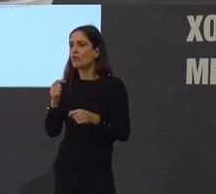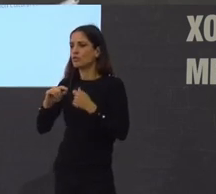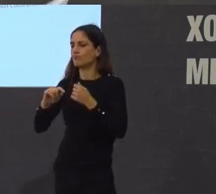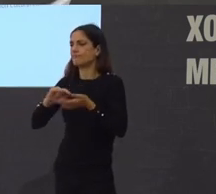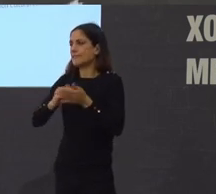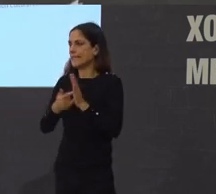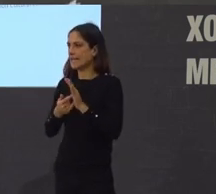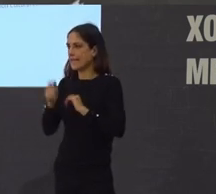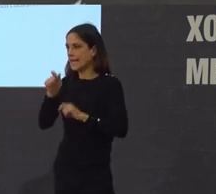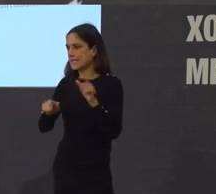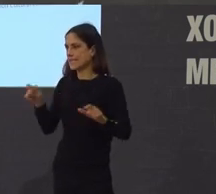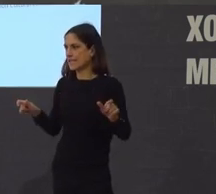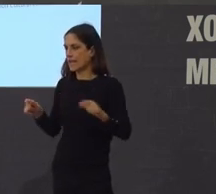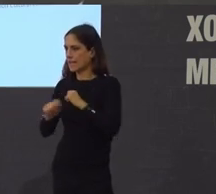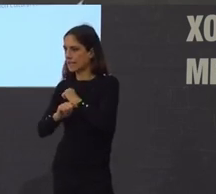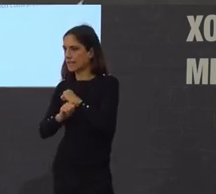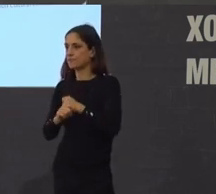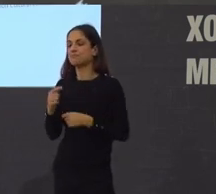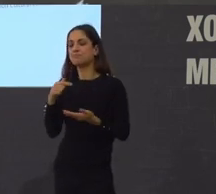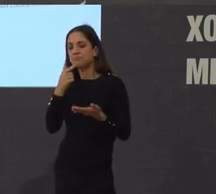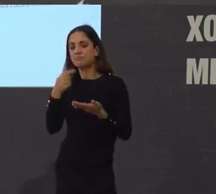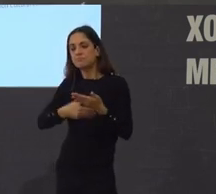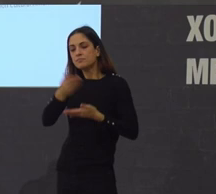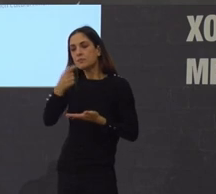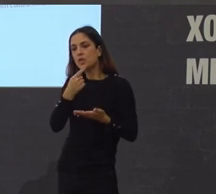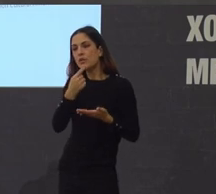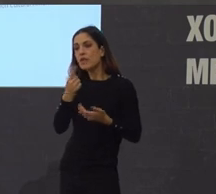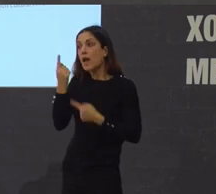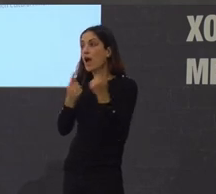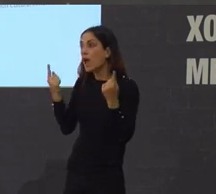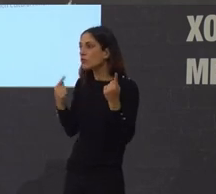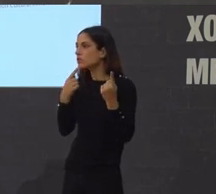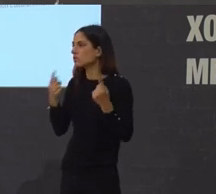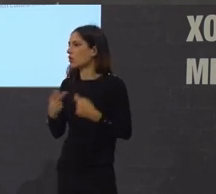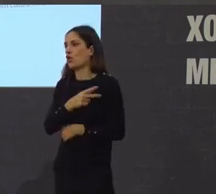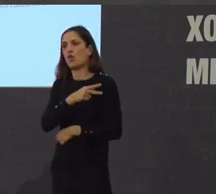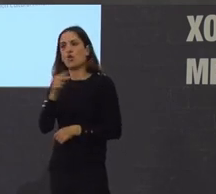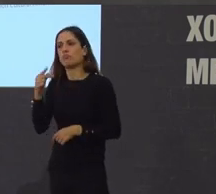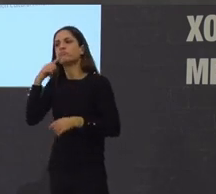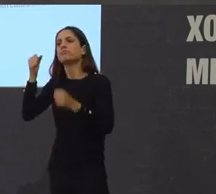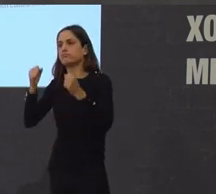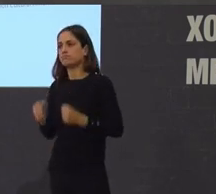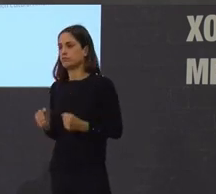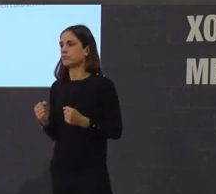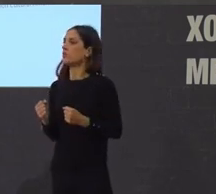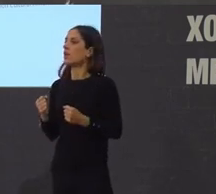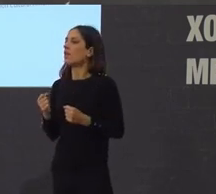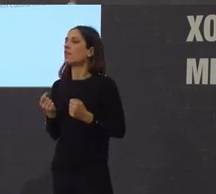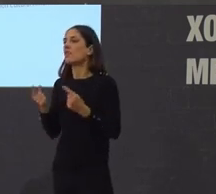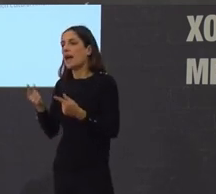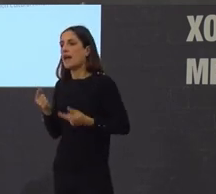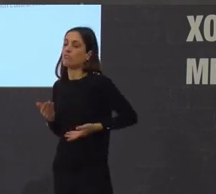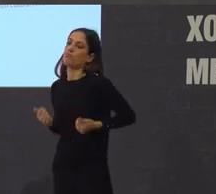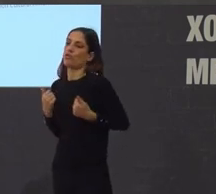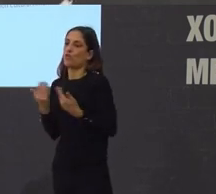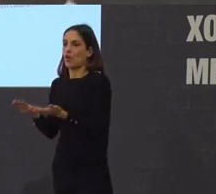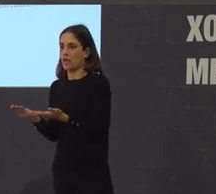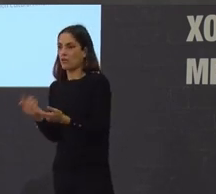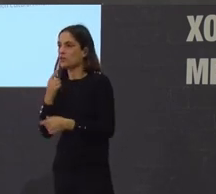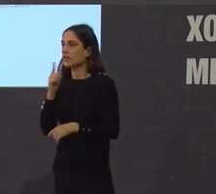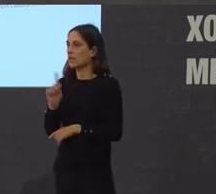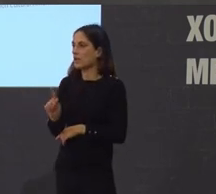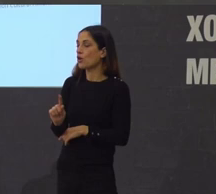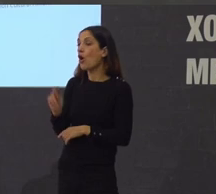muchas personas se negaron rotundamente a hacer la modestísima aportación que de ellos se solicitaba otras con socarronería